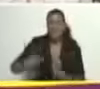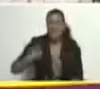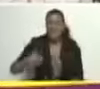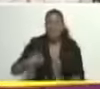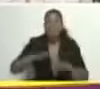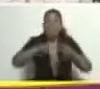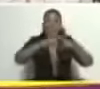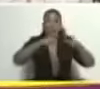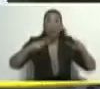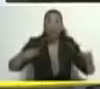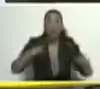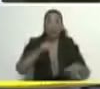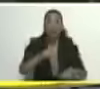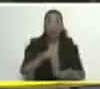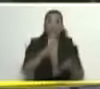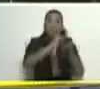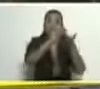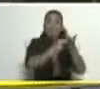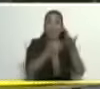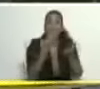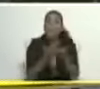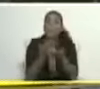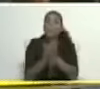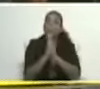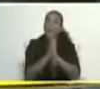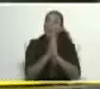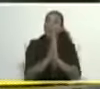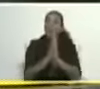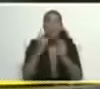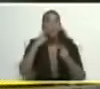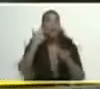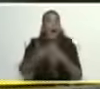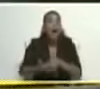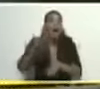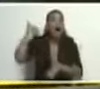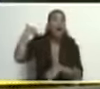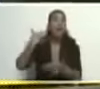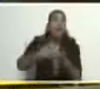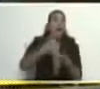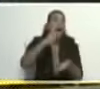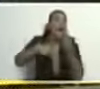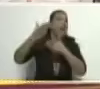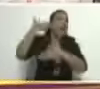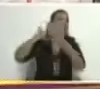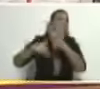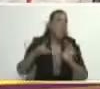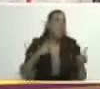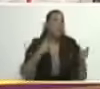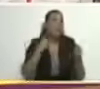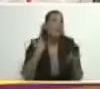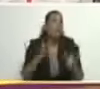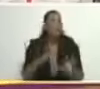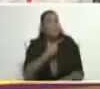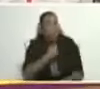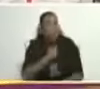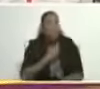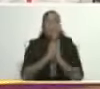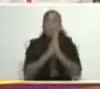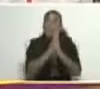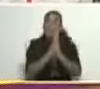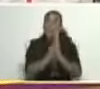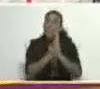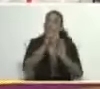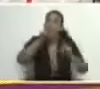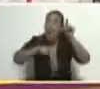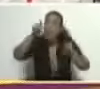Secretario general, tome nota de las propuestas porque muchas de estas ya vienen en el documento central, pero me gustaría que votáramos